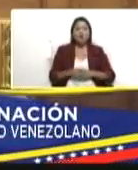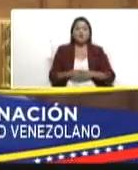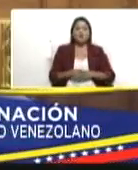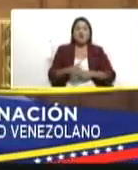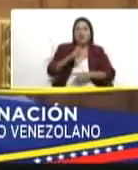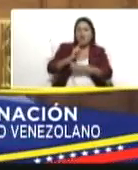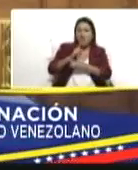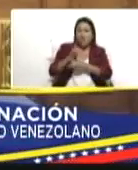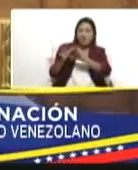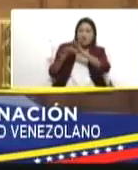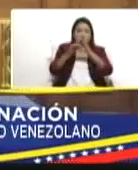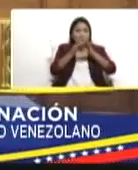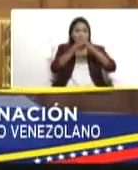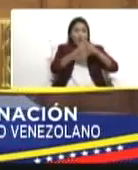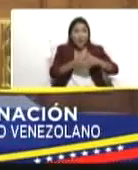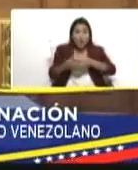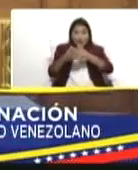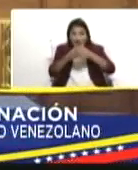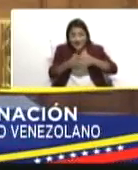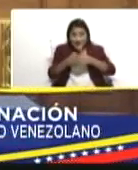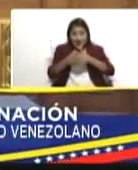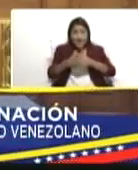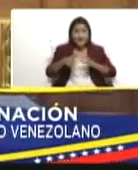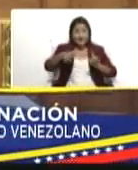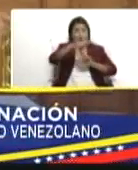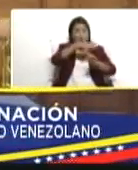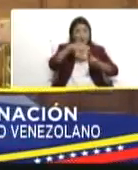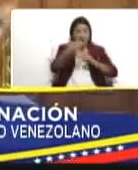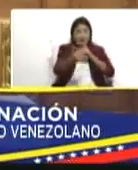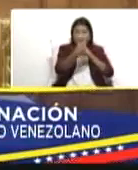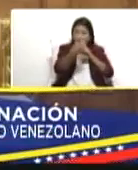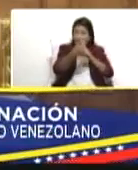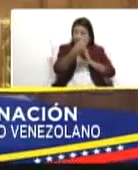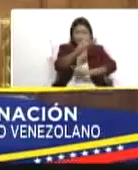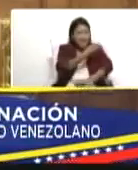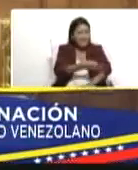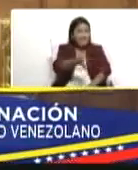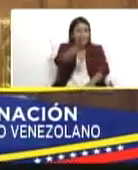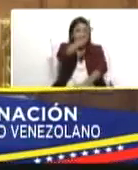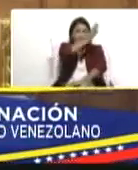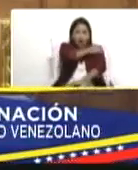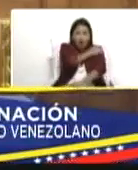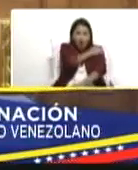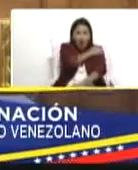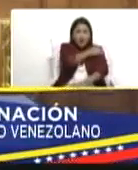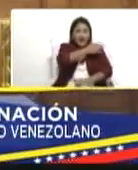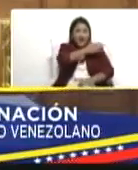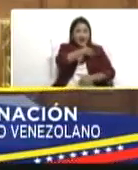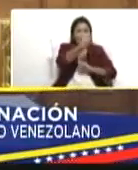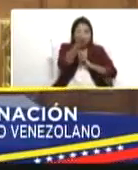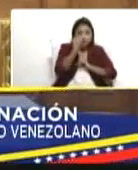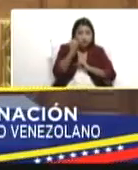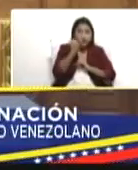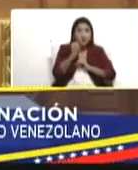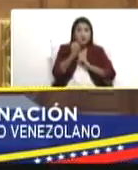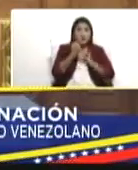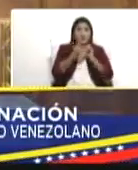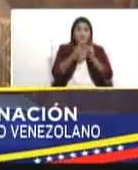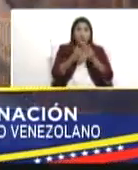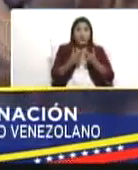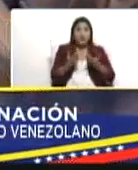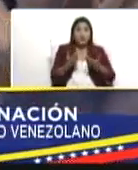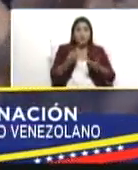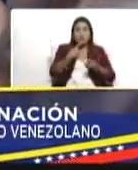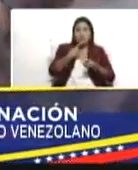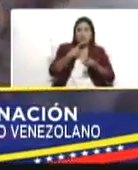alianza con el imperialismo en el momento que más nos atacaban que le pusieron precio a mi cabeza en el peor momento ellos salieron con